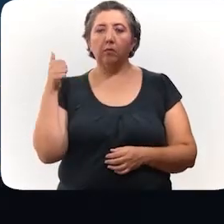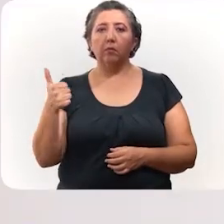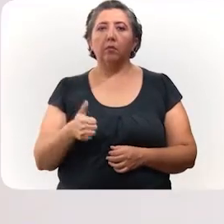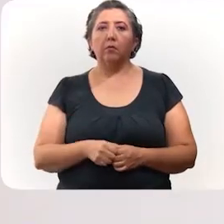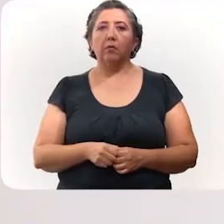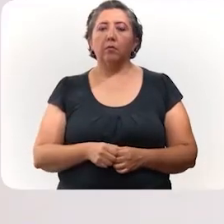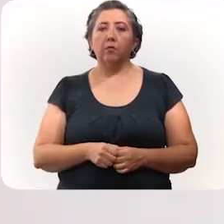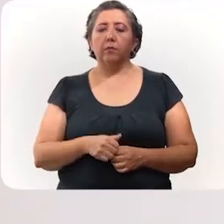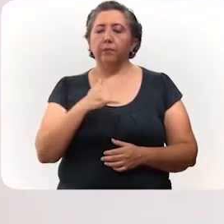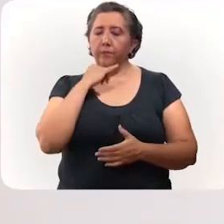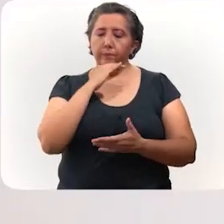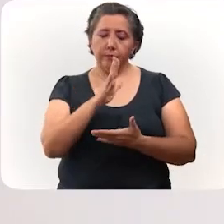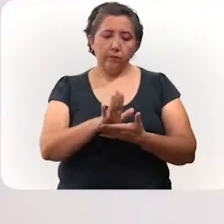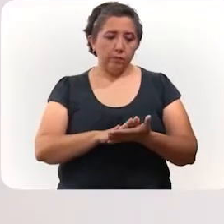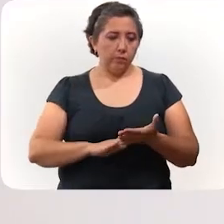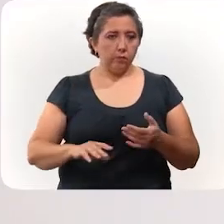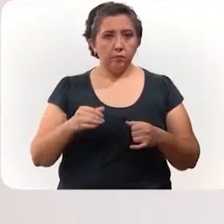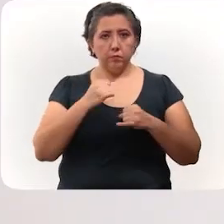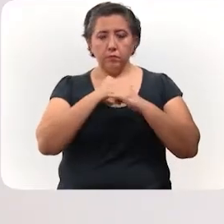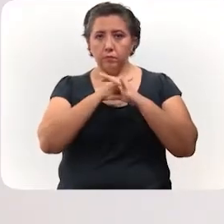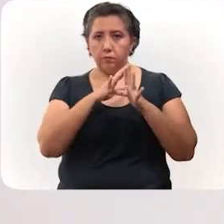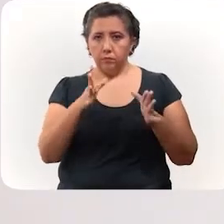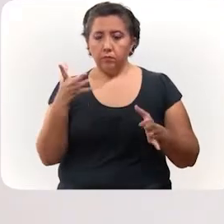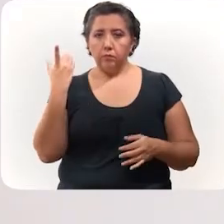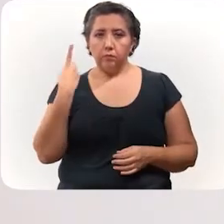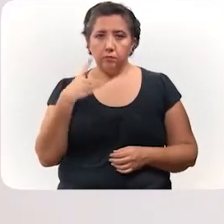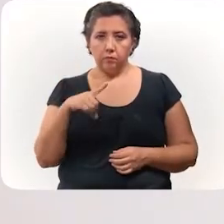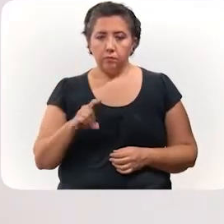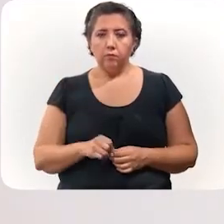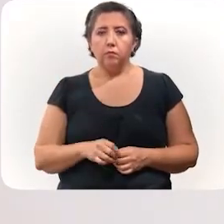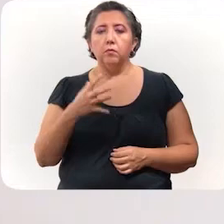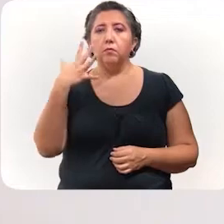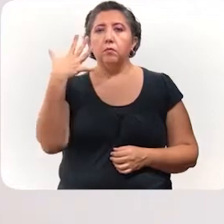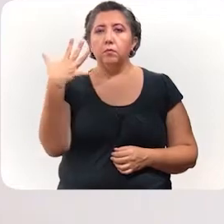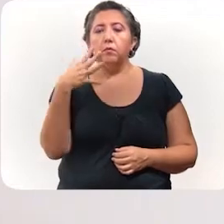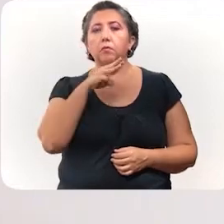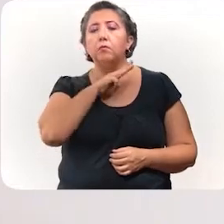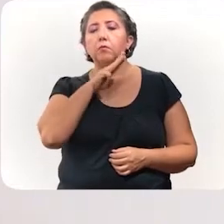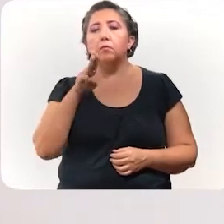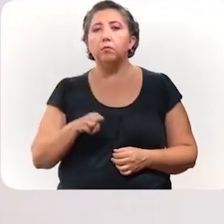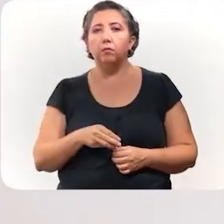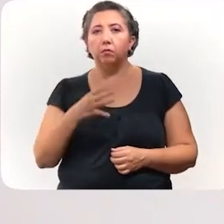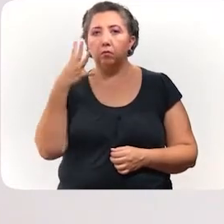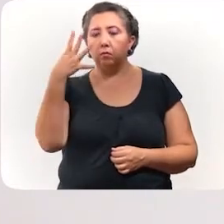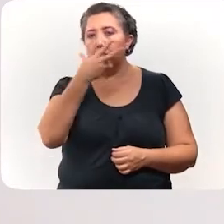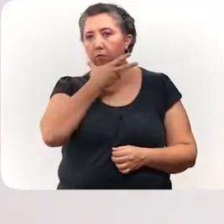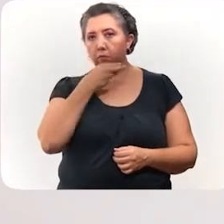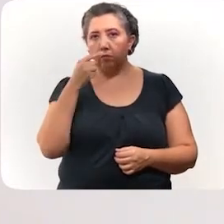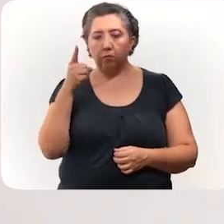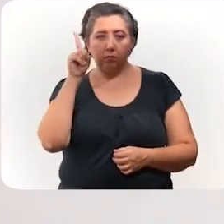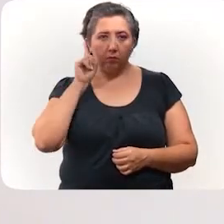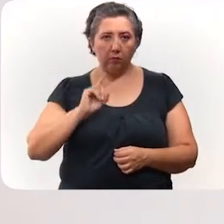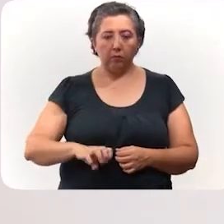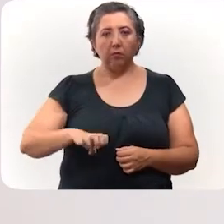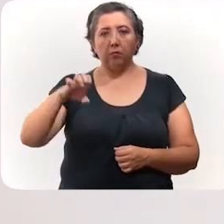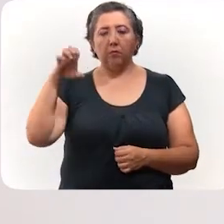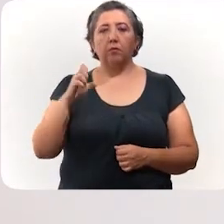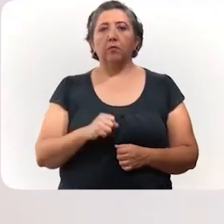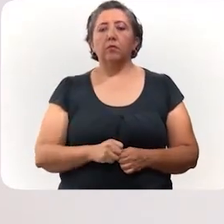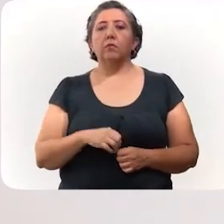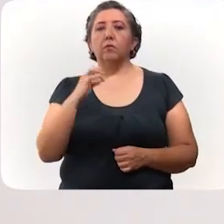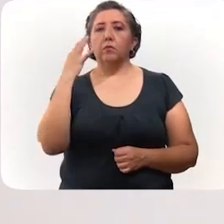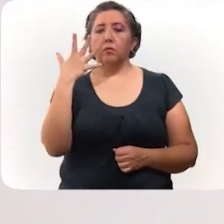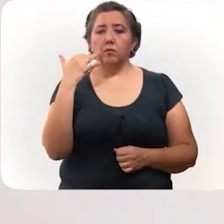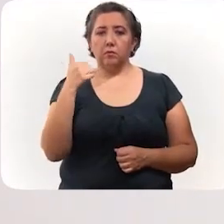11.436. Lamentablemente en este parte médico informamos de 5 fallecimientos, 4 hombres y una mujer de un rango de edad